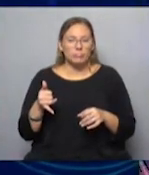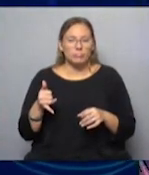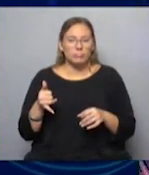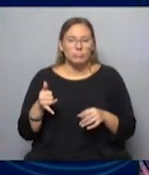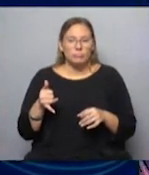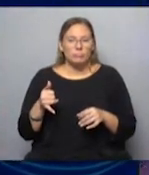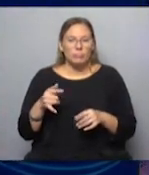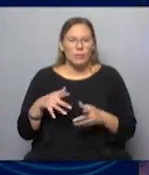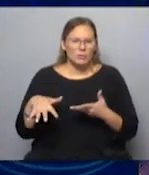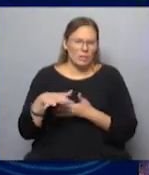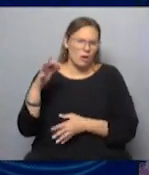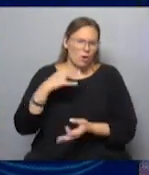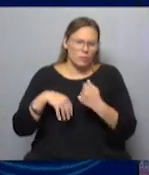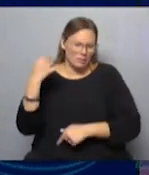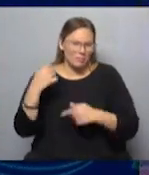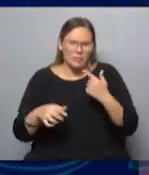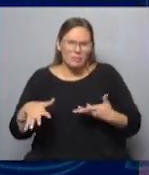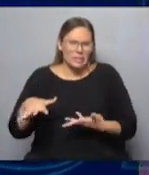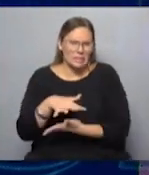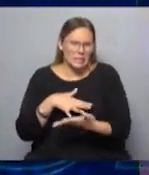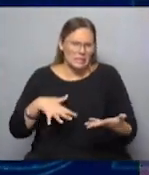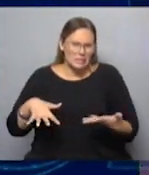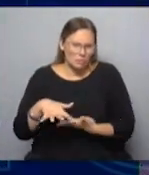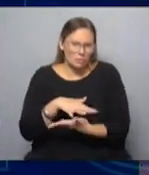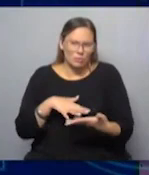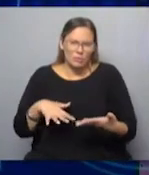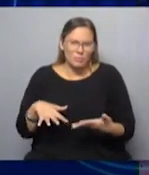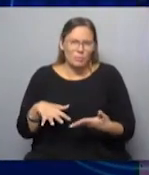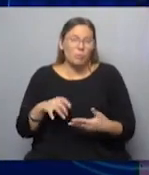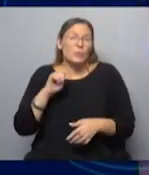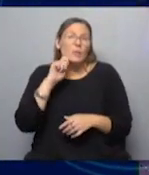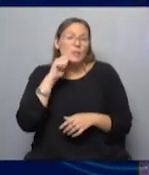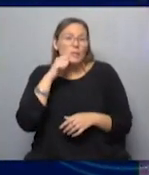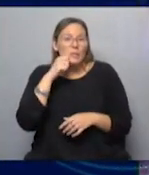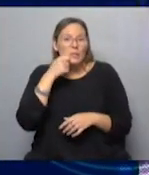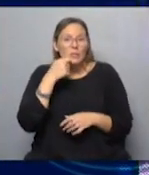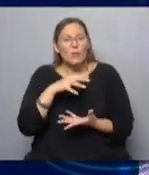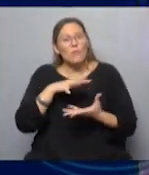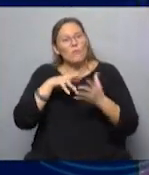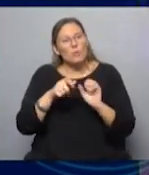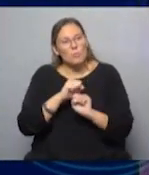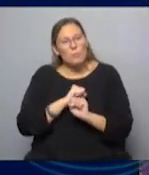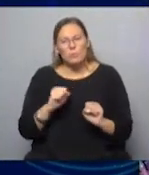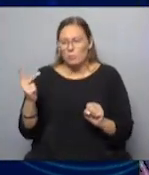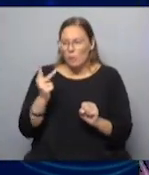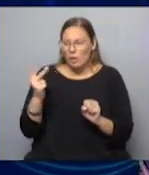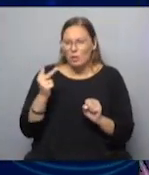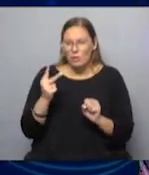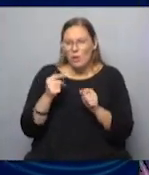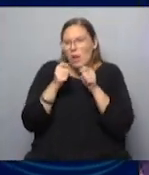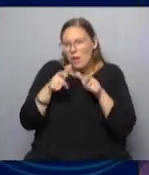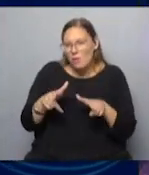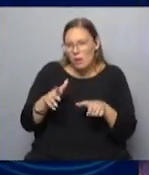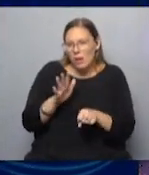pasa de todo en la obra pasa de tono y lo lindo es el lenguaje que encontramos las dos esos eso me da